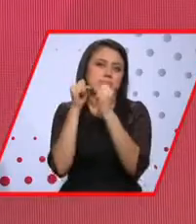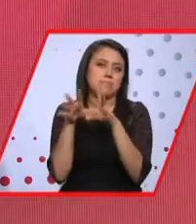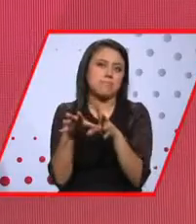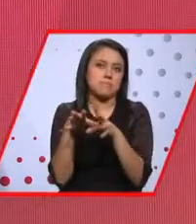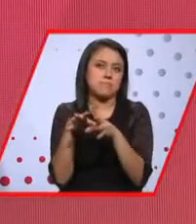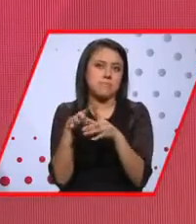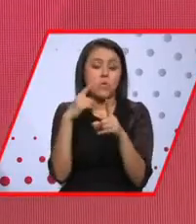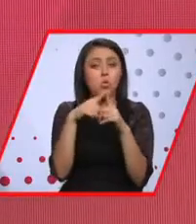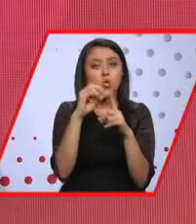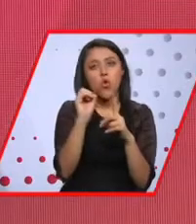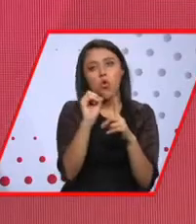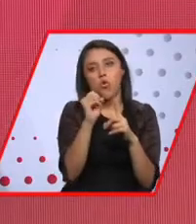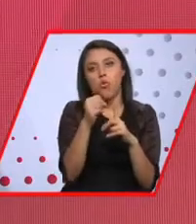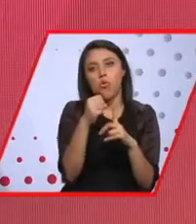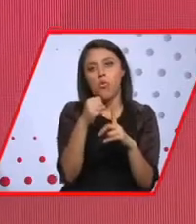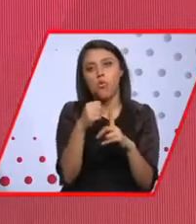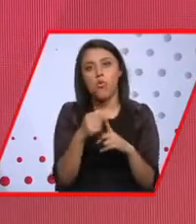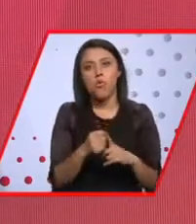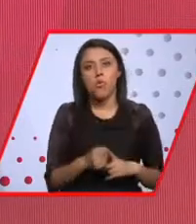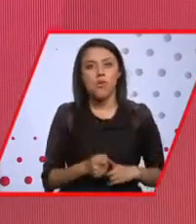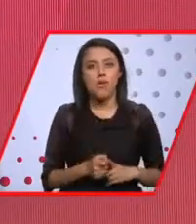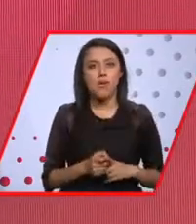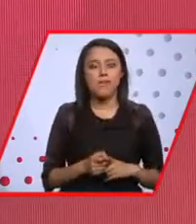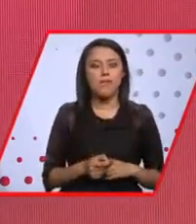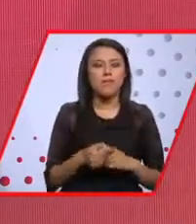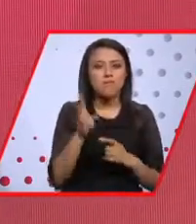cuernos? ¿Cruz?